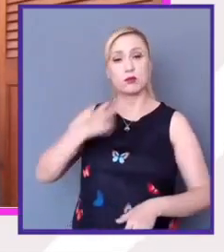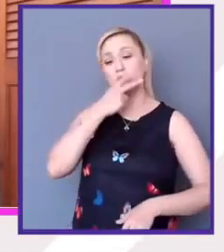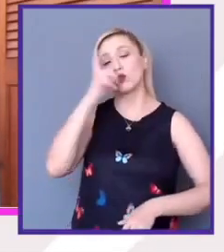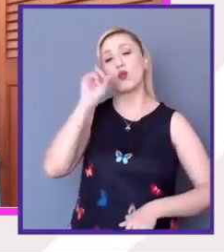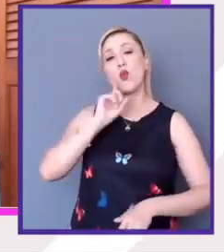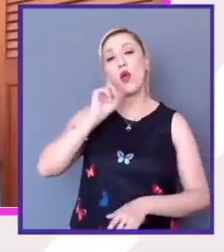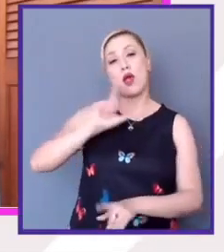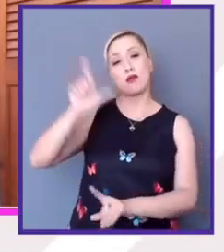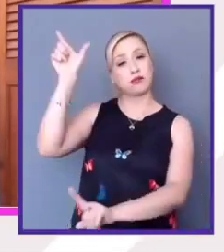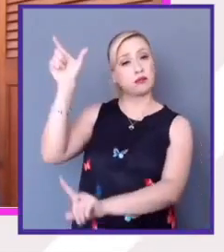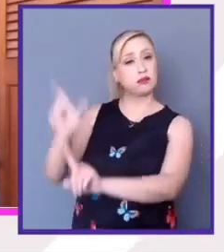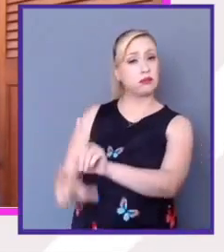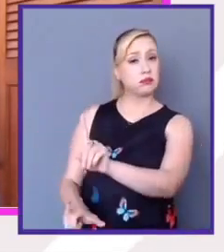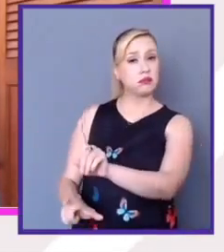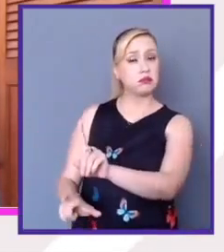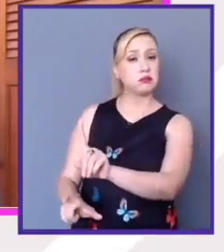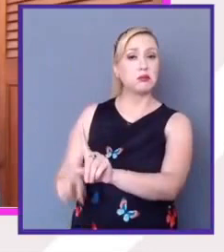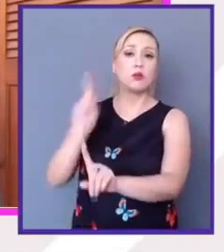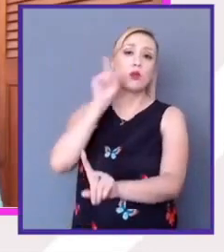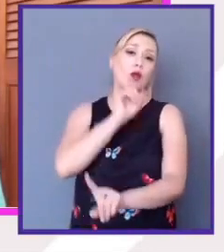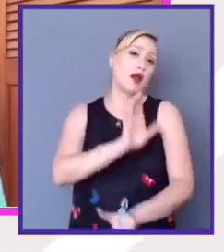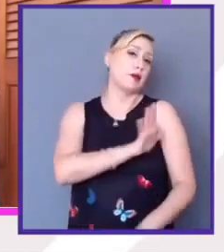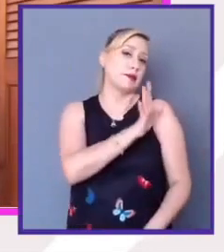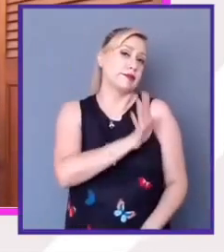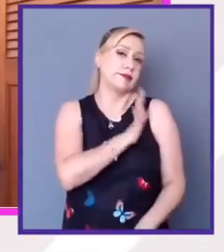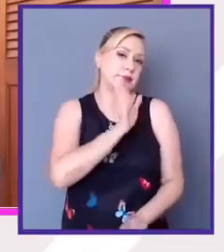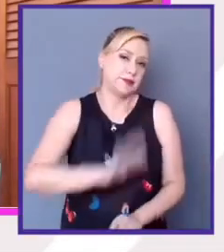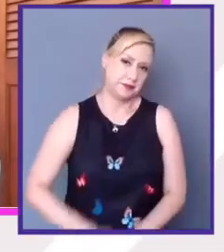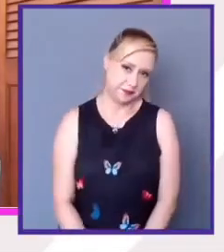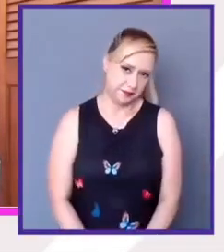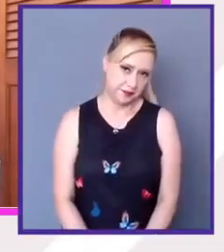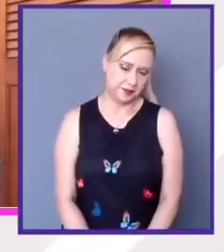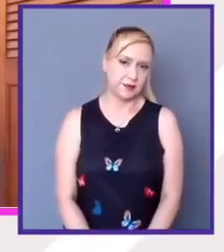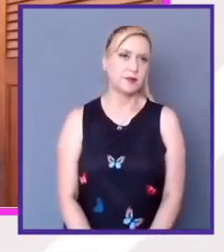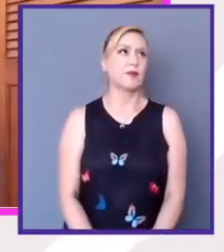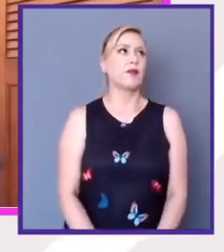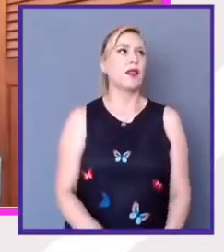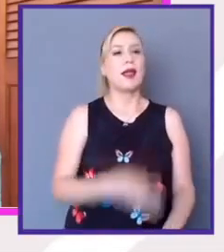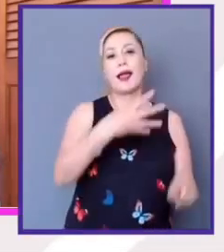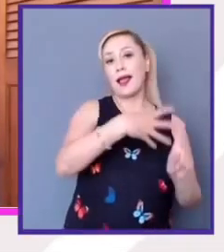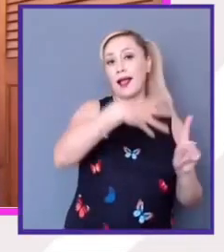solo miraremos, por ejemplo, a las mujeres de tono blanco. O si solo miramos LGBTQ+,